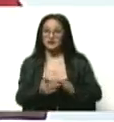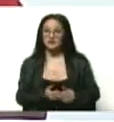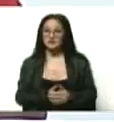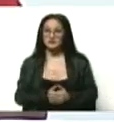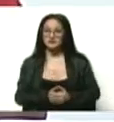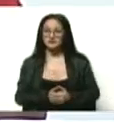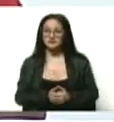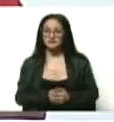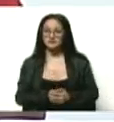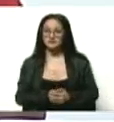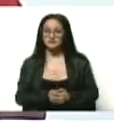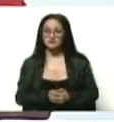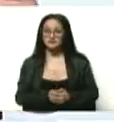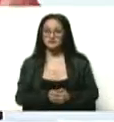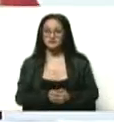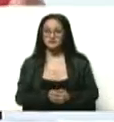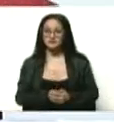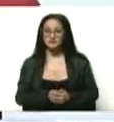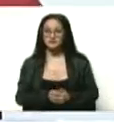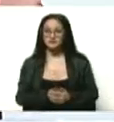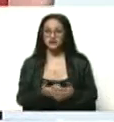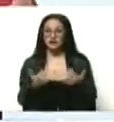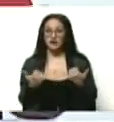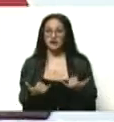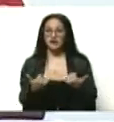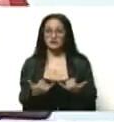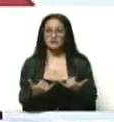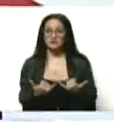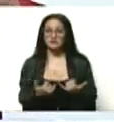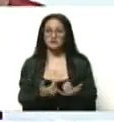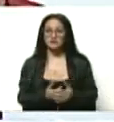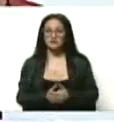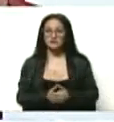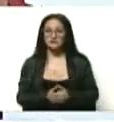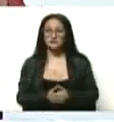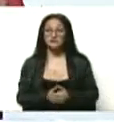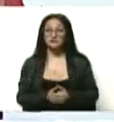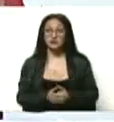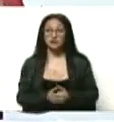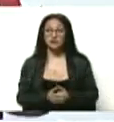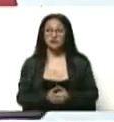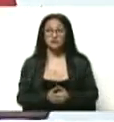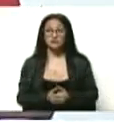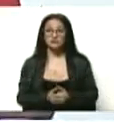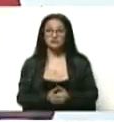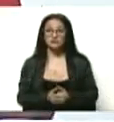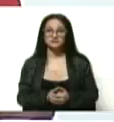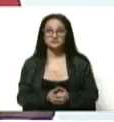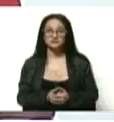las emisoras comunitarias que están, bueno, valga el término, en cada comunidad para